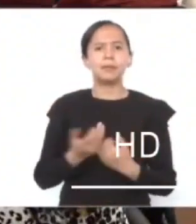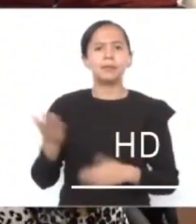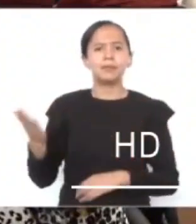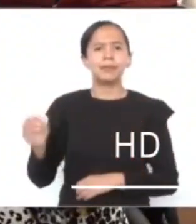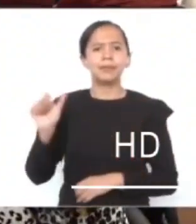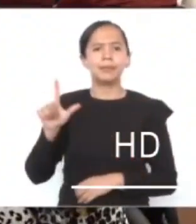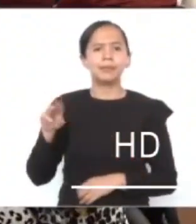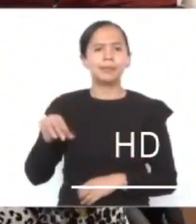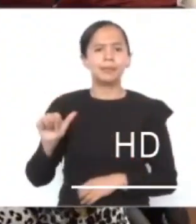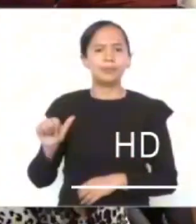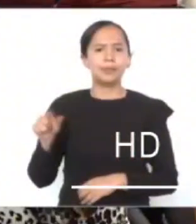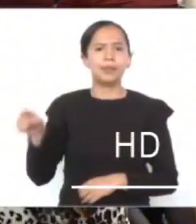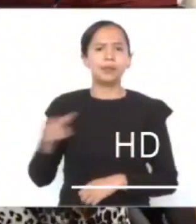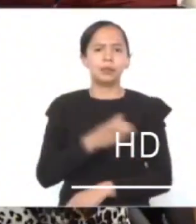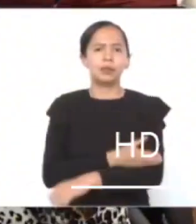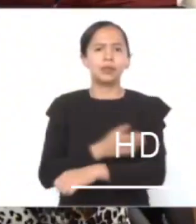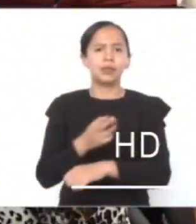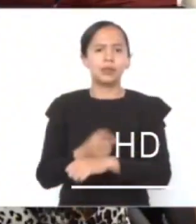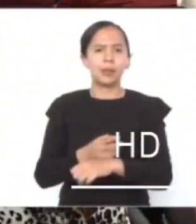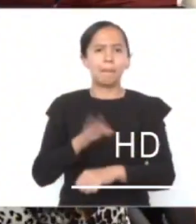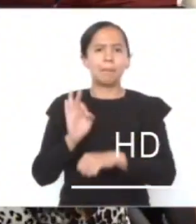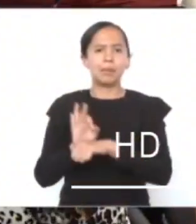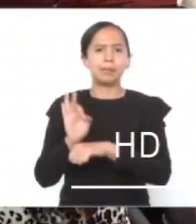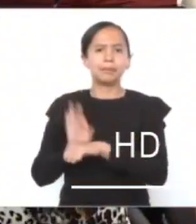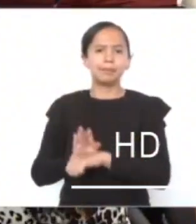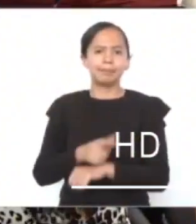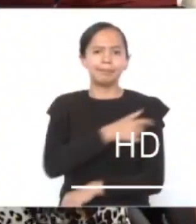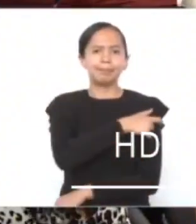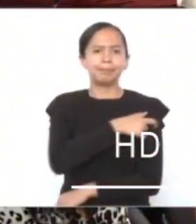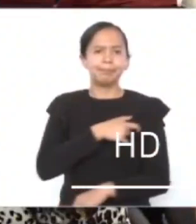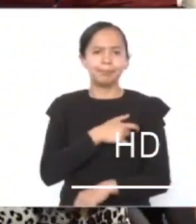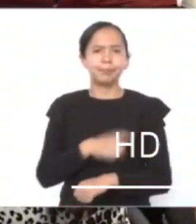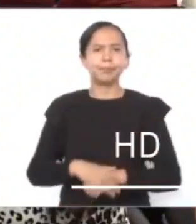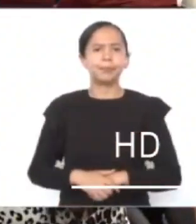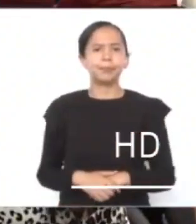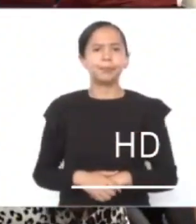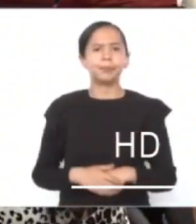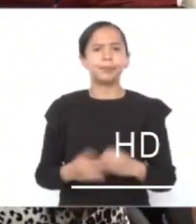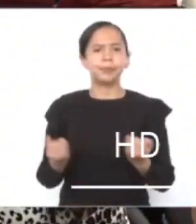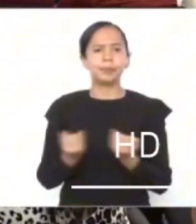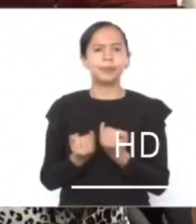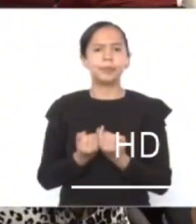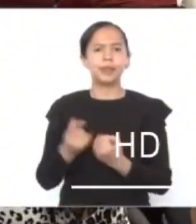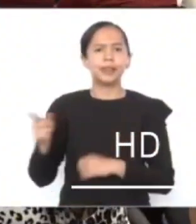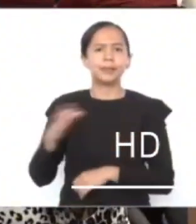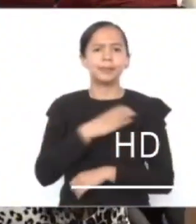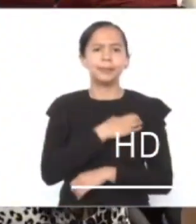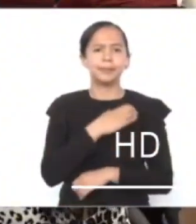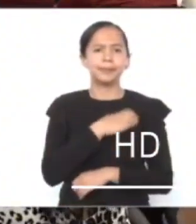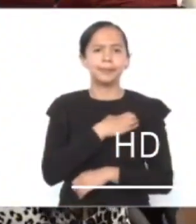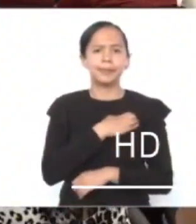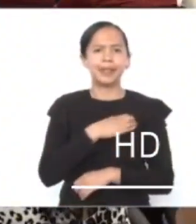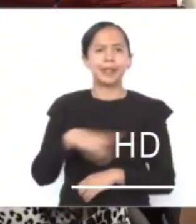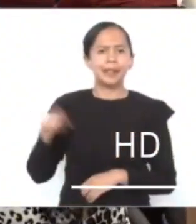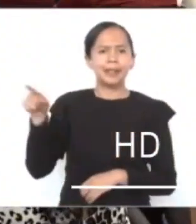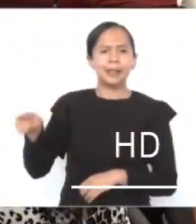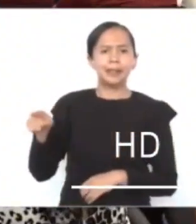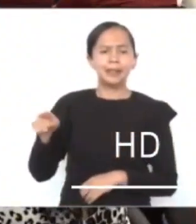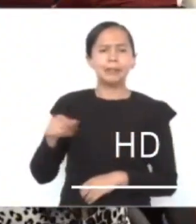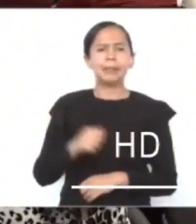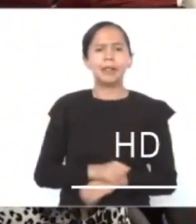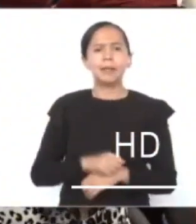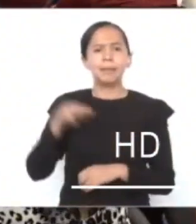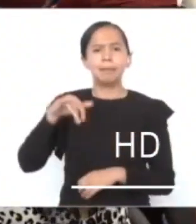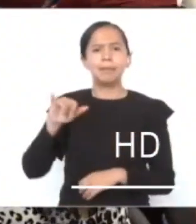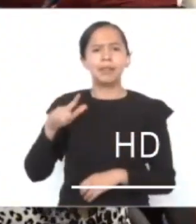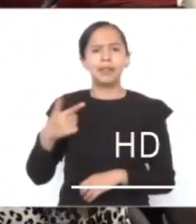Yaneli Flores Martínez, de la Coordinación Nacional de Protección Civil, el capitán de navío Cuerpo General Diplomado de Estado Mayor Miguel Ángel